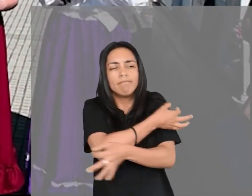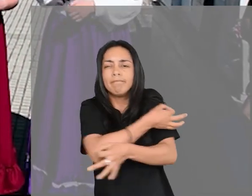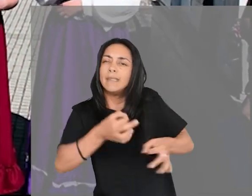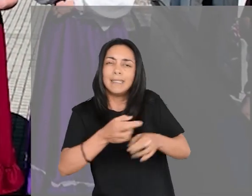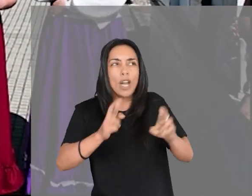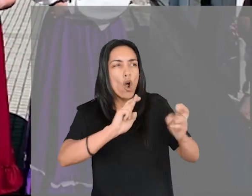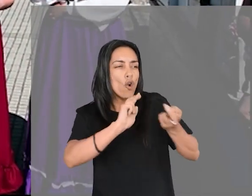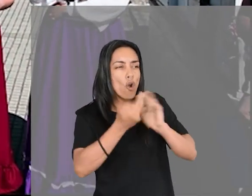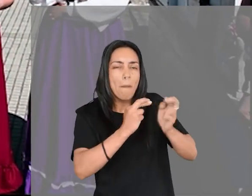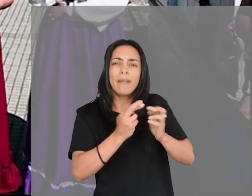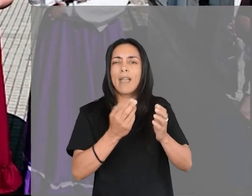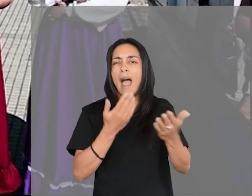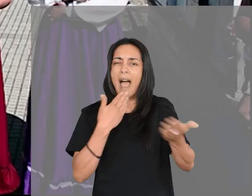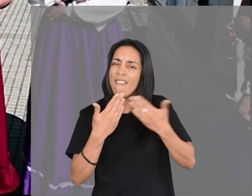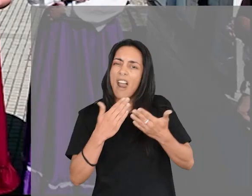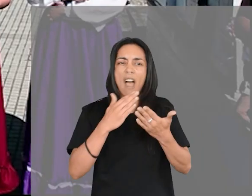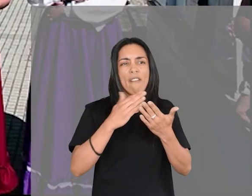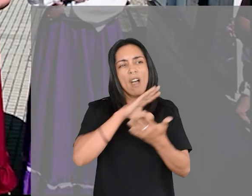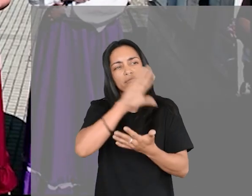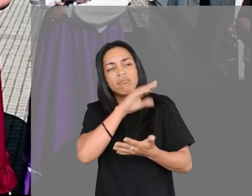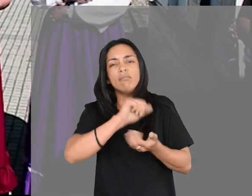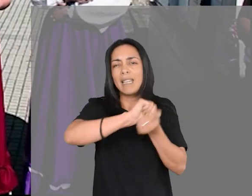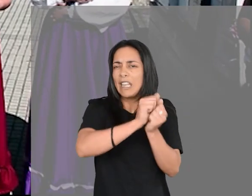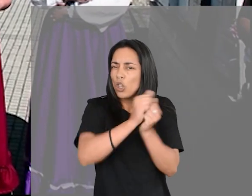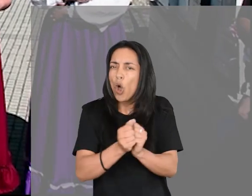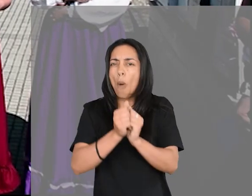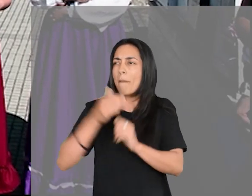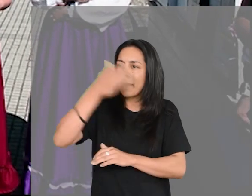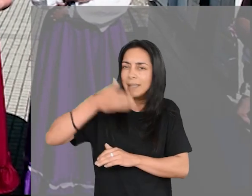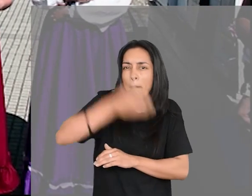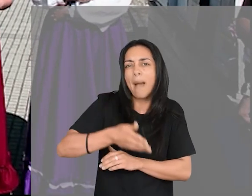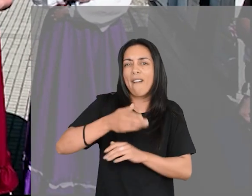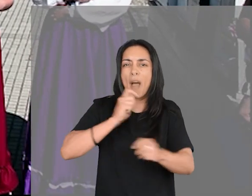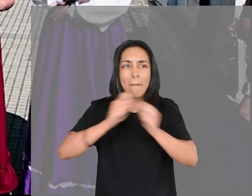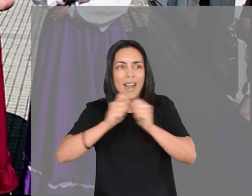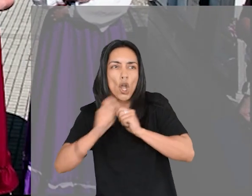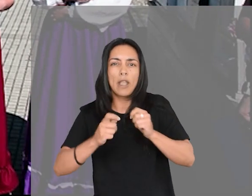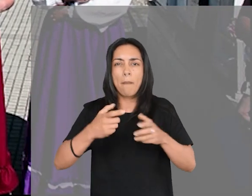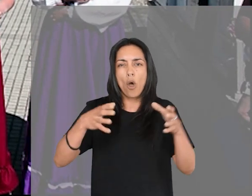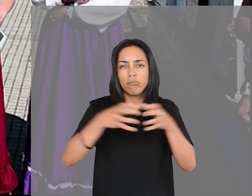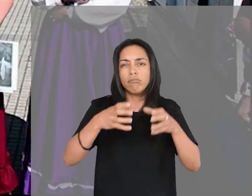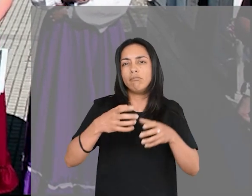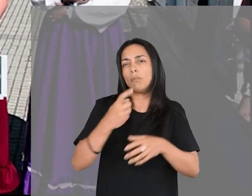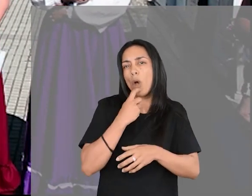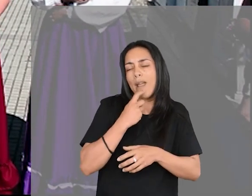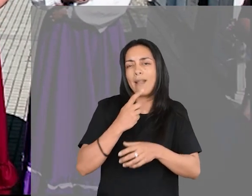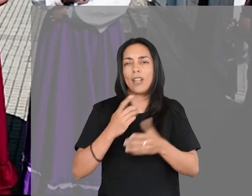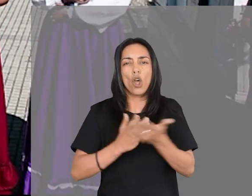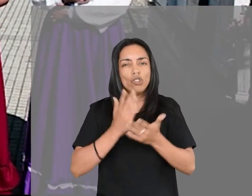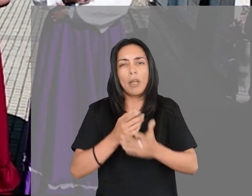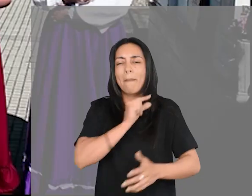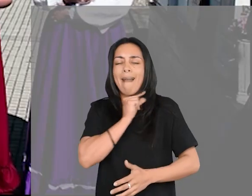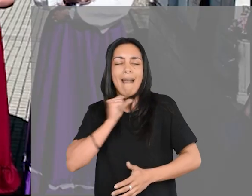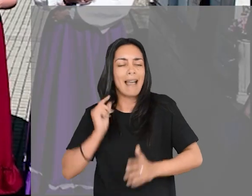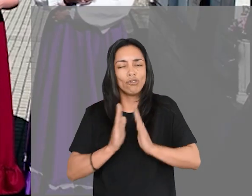estilo romántico. También hablaba varios idiomas, pintaba y participaba en el periodismo partidista. Era una católica devota y